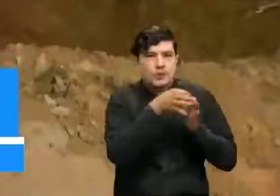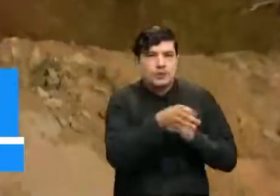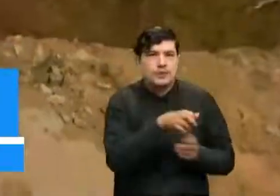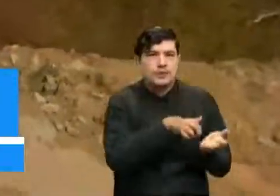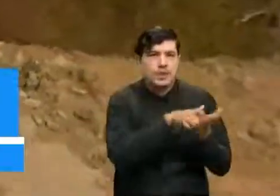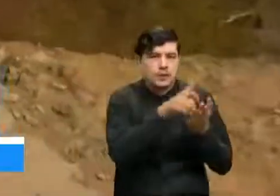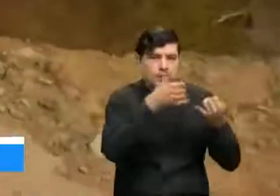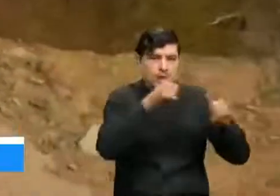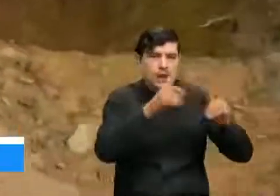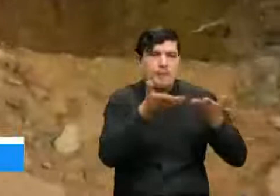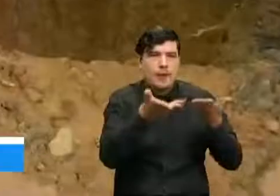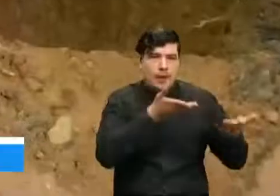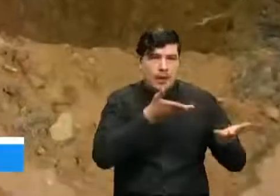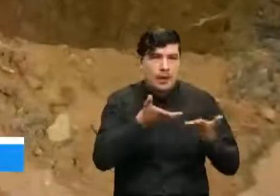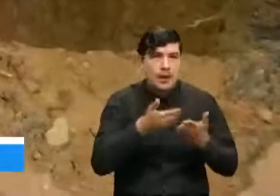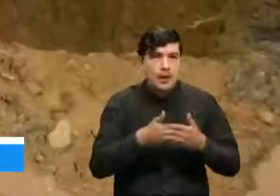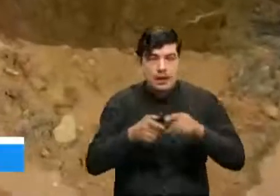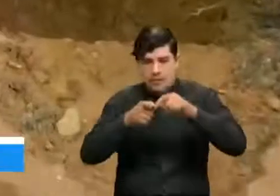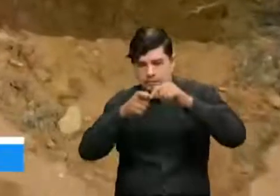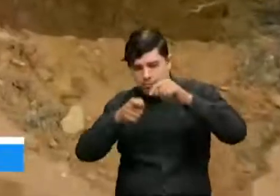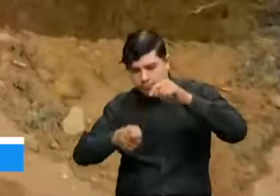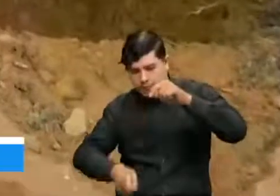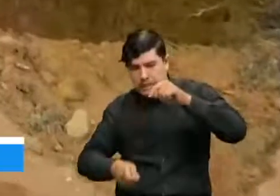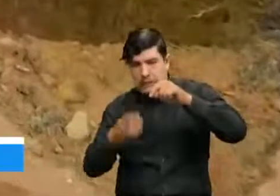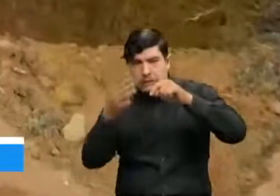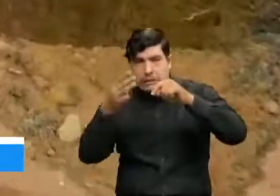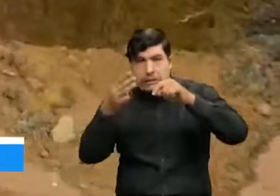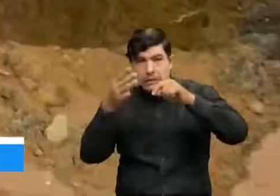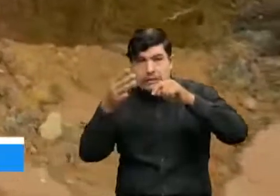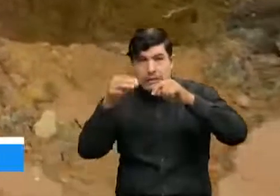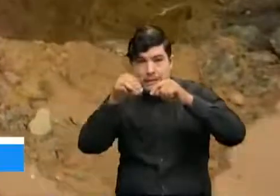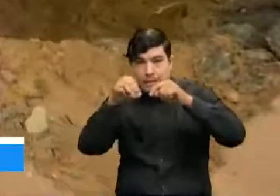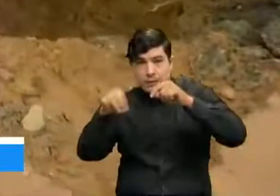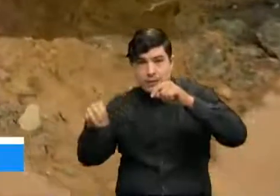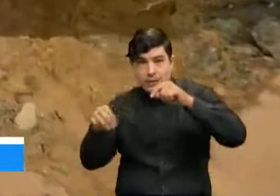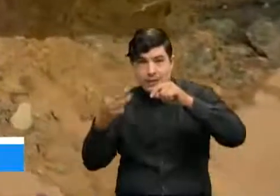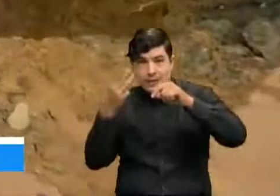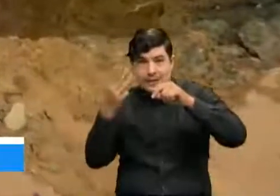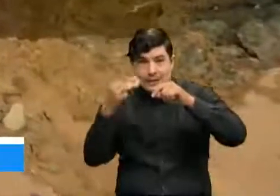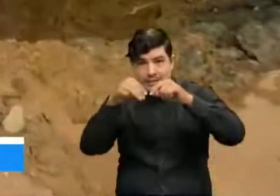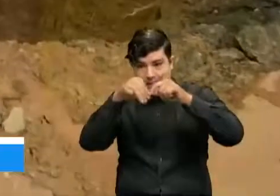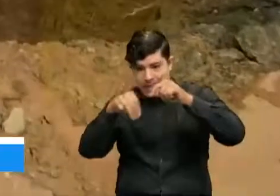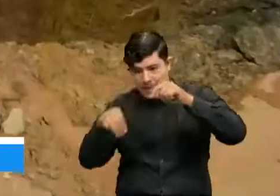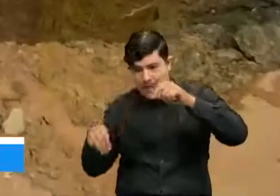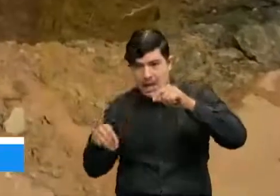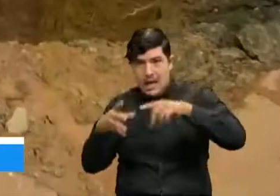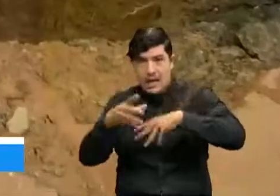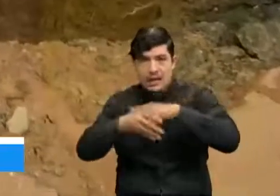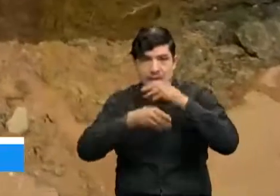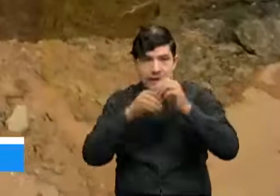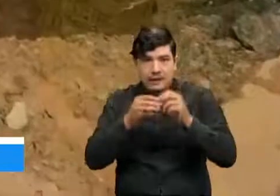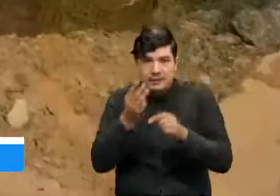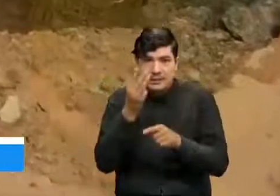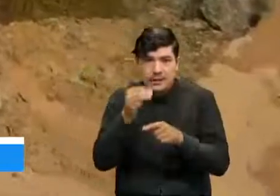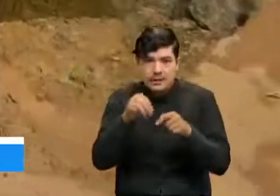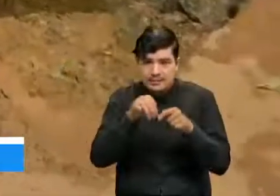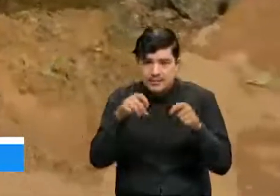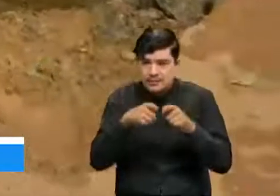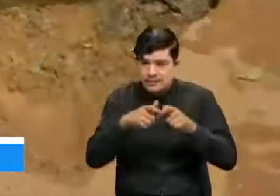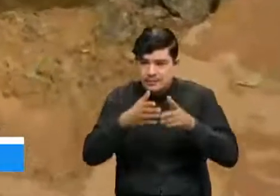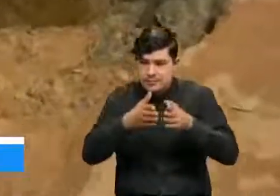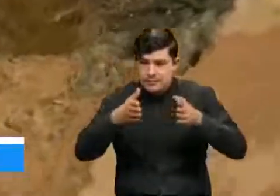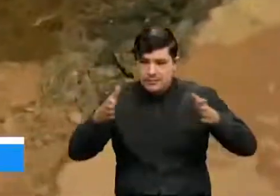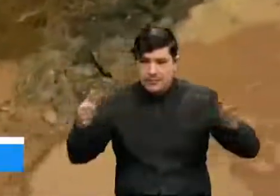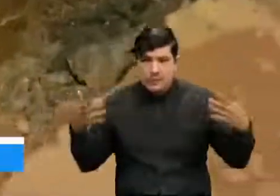de 3 metros. 3 metros tiene este hueco de profundidad y exactamente también unos 3 metros de ancho. Literalmente, para poder tapar